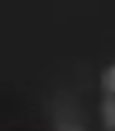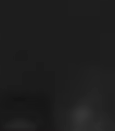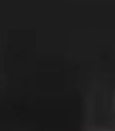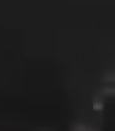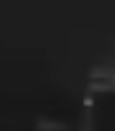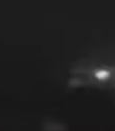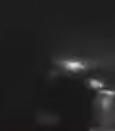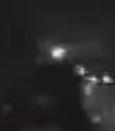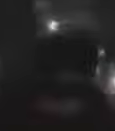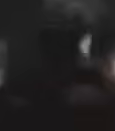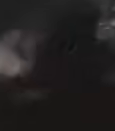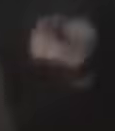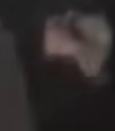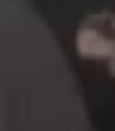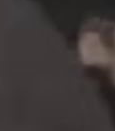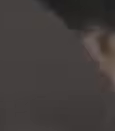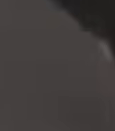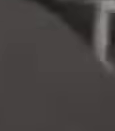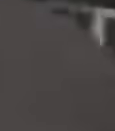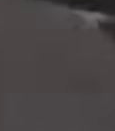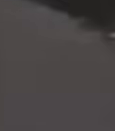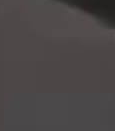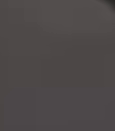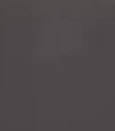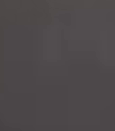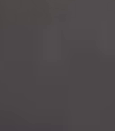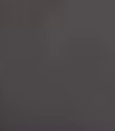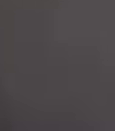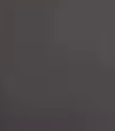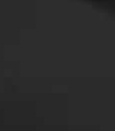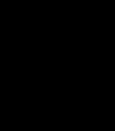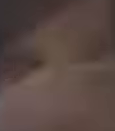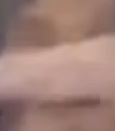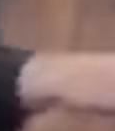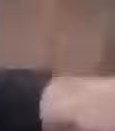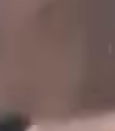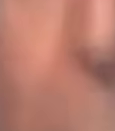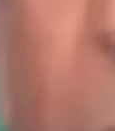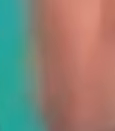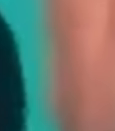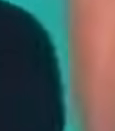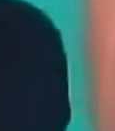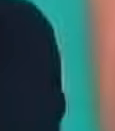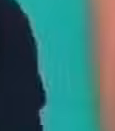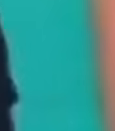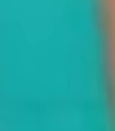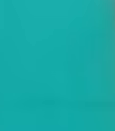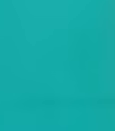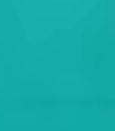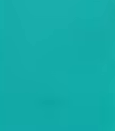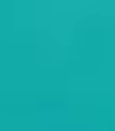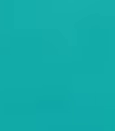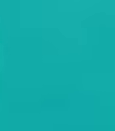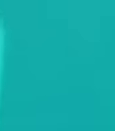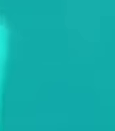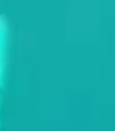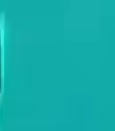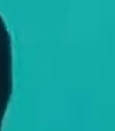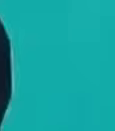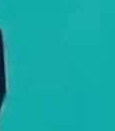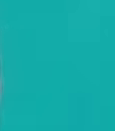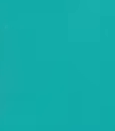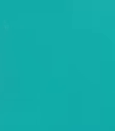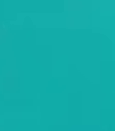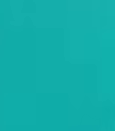para el debate. Chipi, felicitaciones, viejo. Tremenda gracias. Elección metiste, hermano. Gracias, gracias. Bien, primero felicitaciones, viejo. Gracias, gracias. 4 puntos y pico